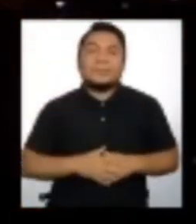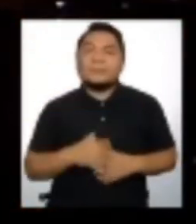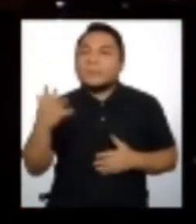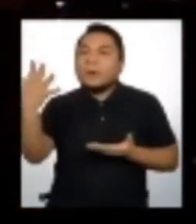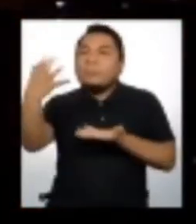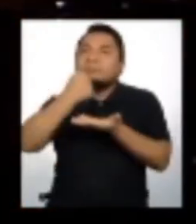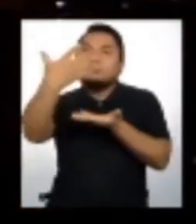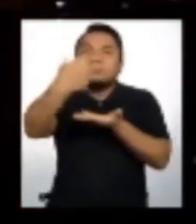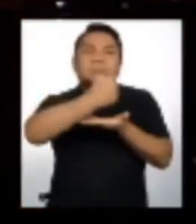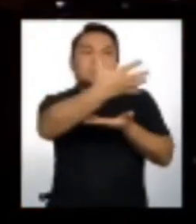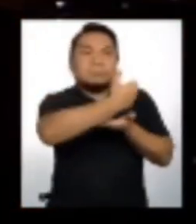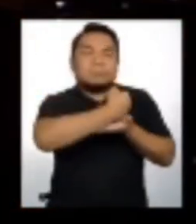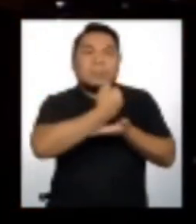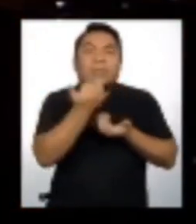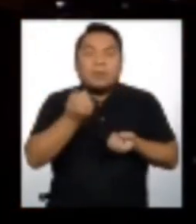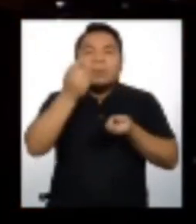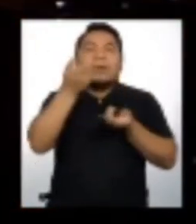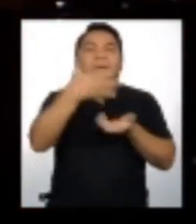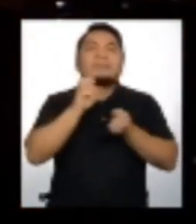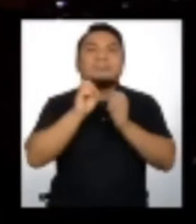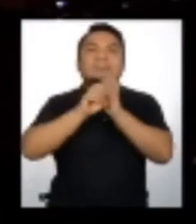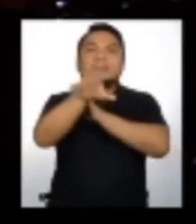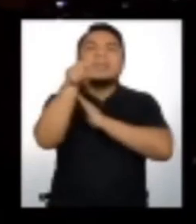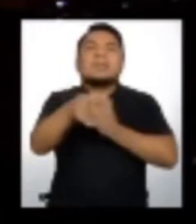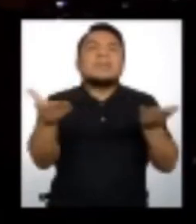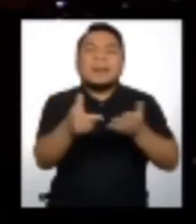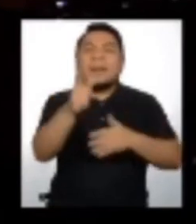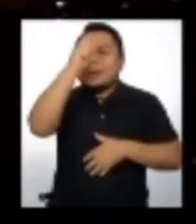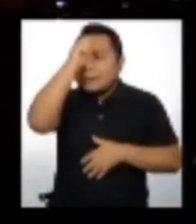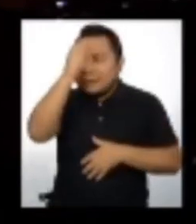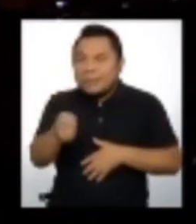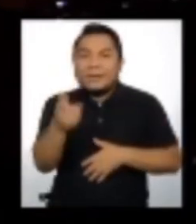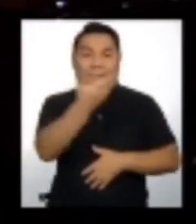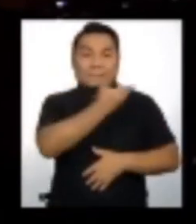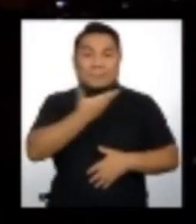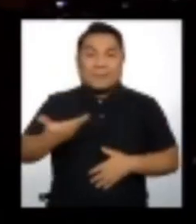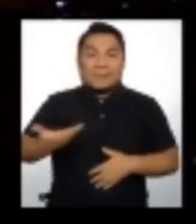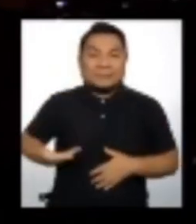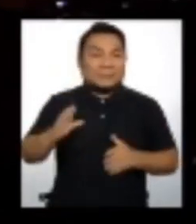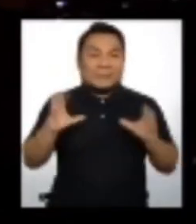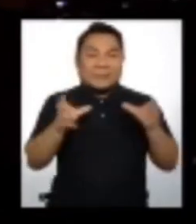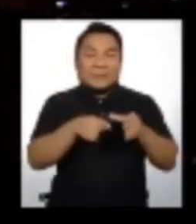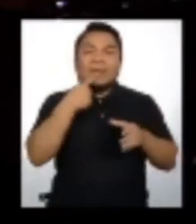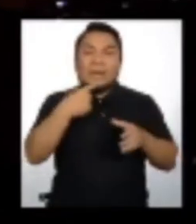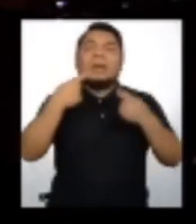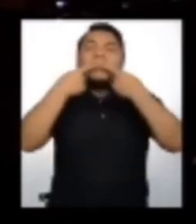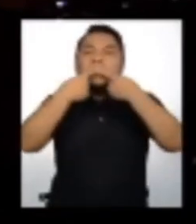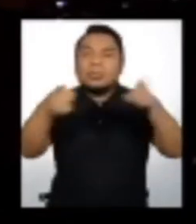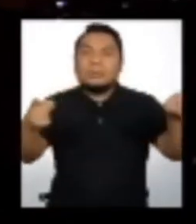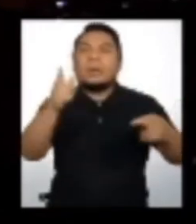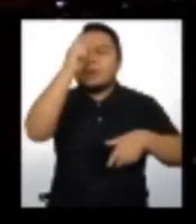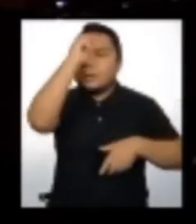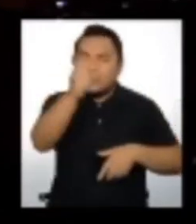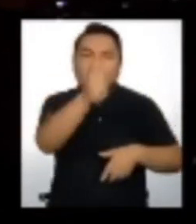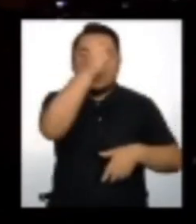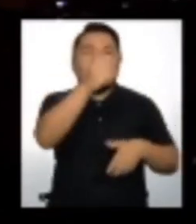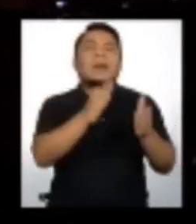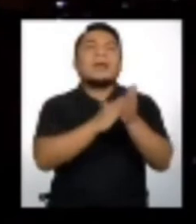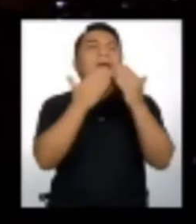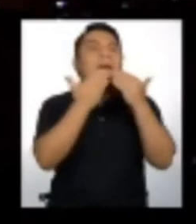es un homenaje que brinda el ejecutivo a través del misa a todo el personal que viene día a día laborando